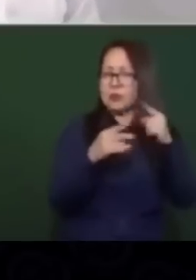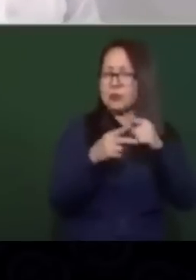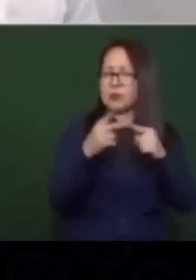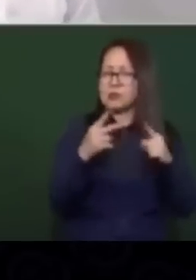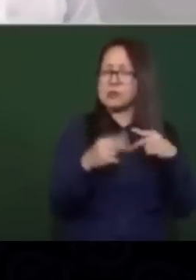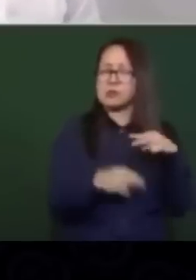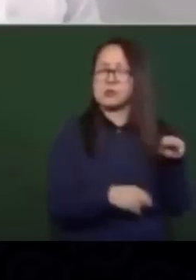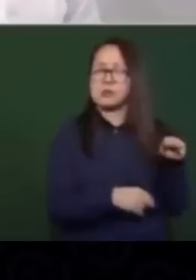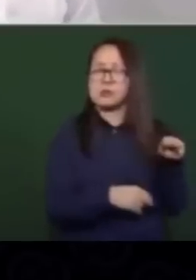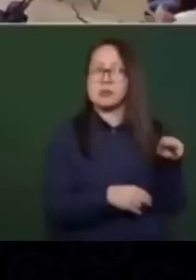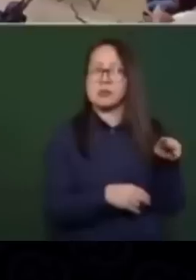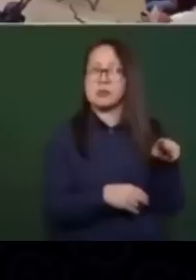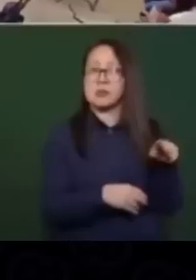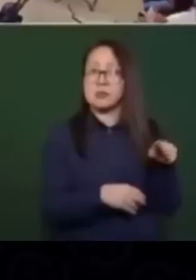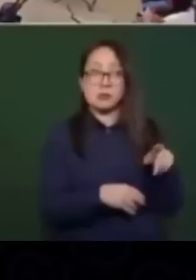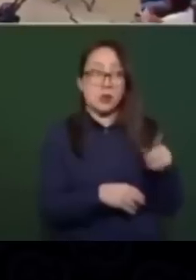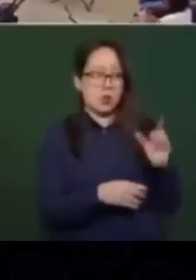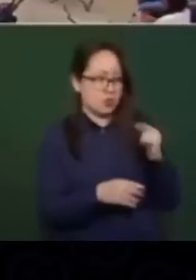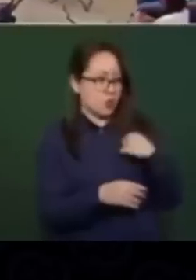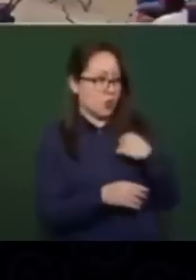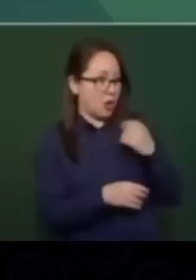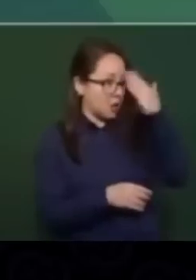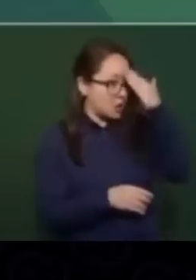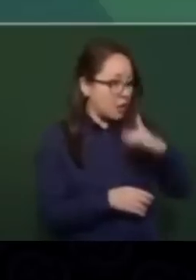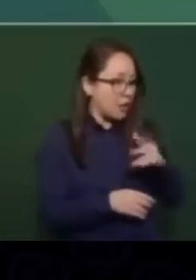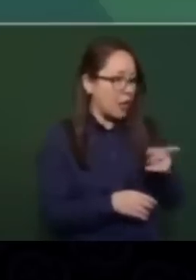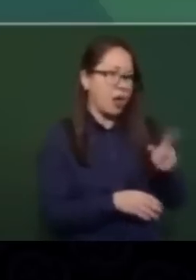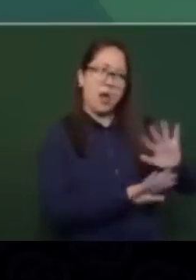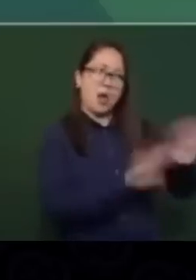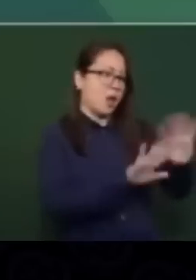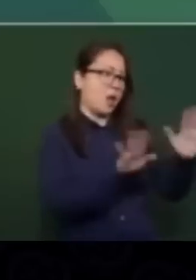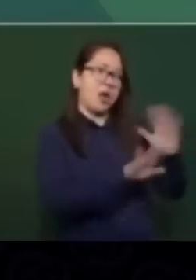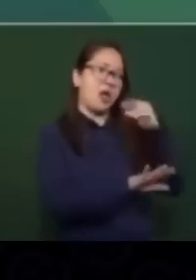enteré, ahí se lo dijo. Sí, y les dije, no quiero